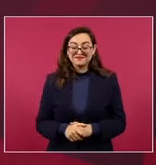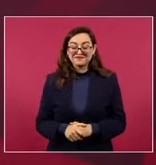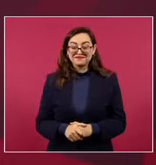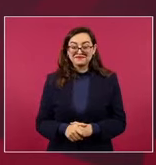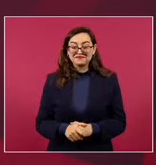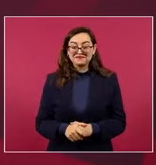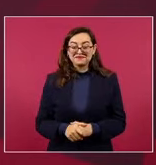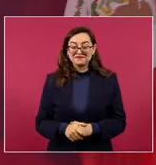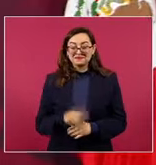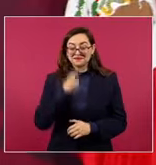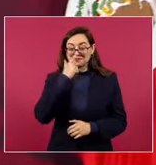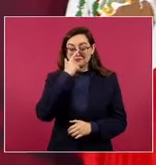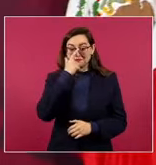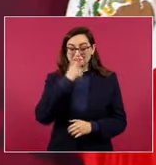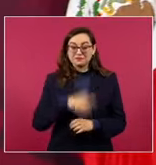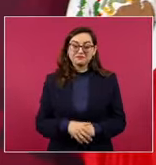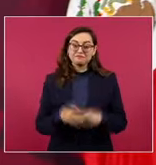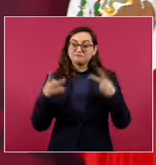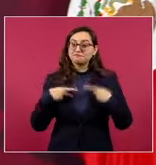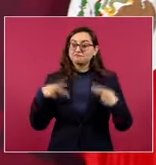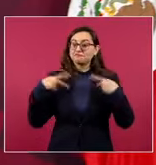Porque la gente ya no quiso que